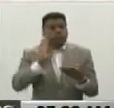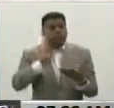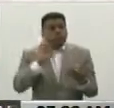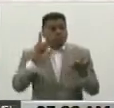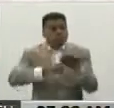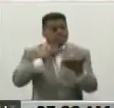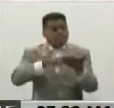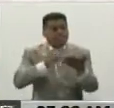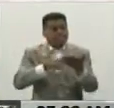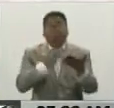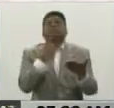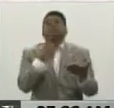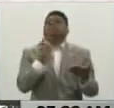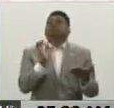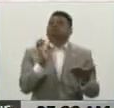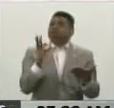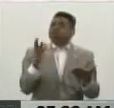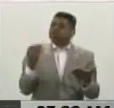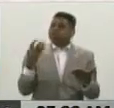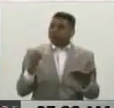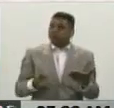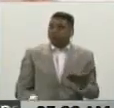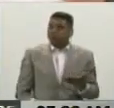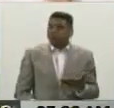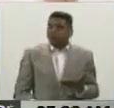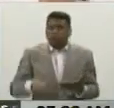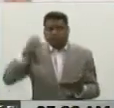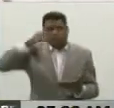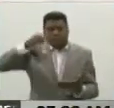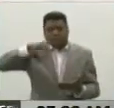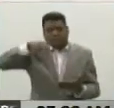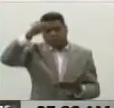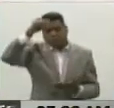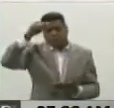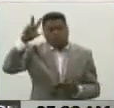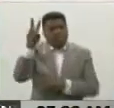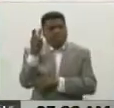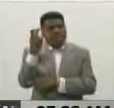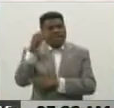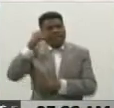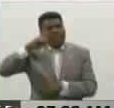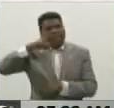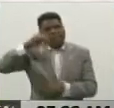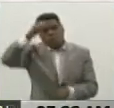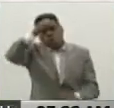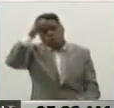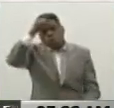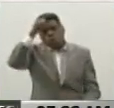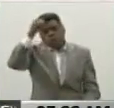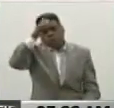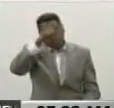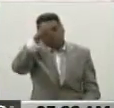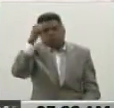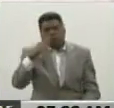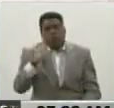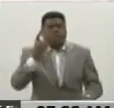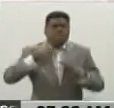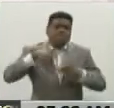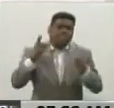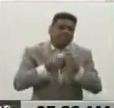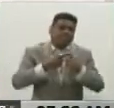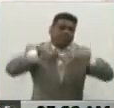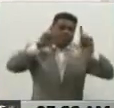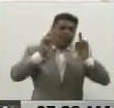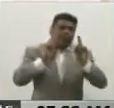hermoso. Nosotros el fin de semana, lo que fue el viernes, sábado y domingo, hicimos la primera formación de los primeros